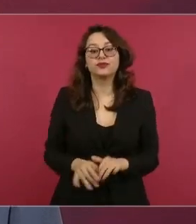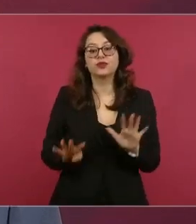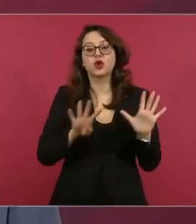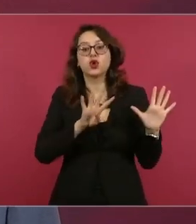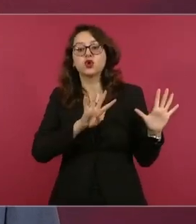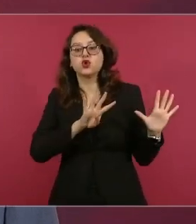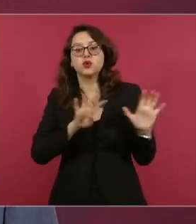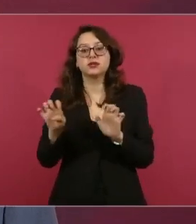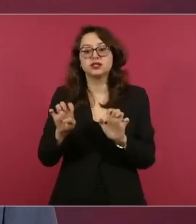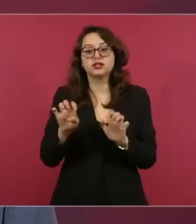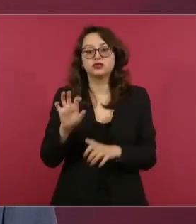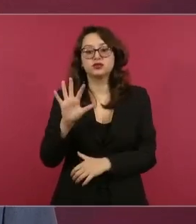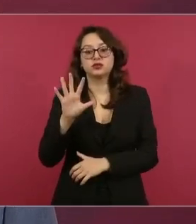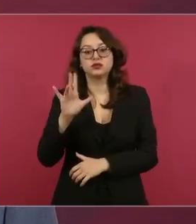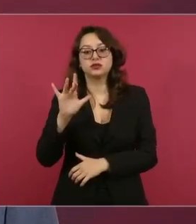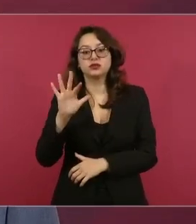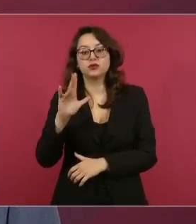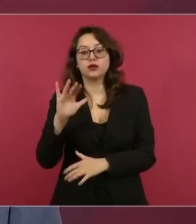950,000.